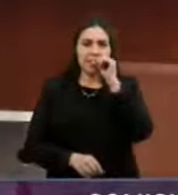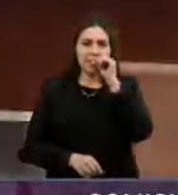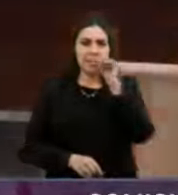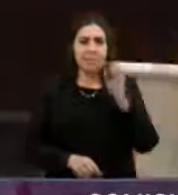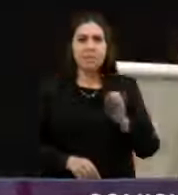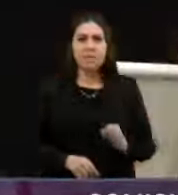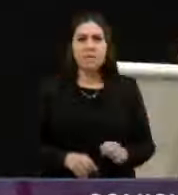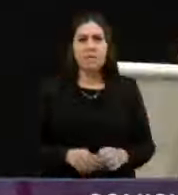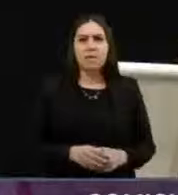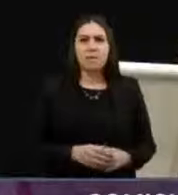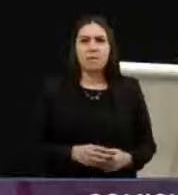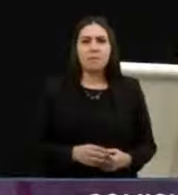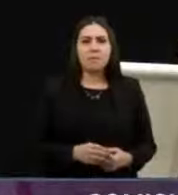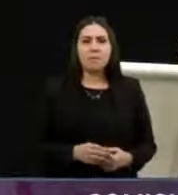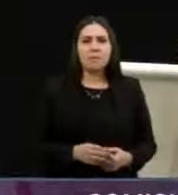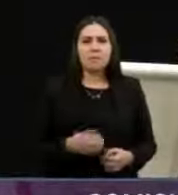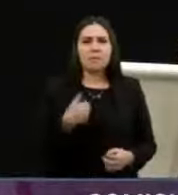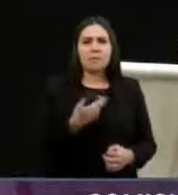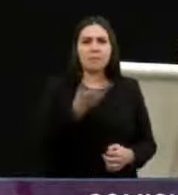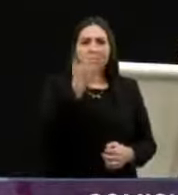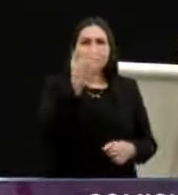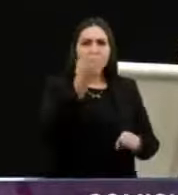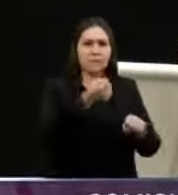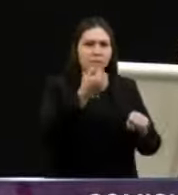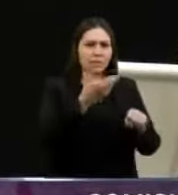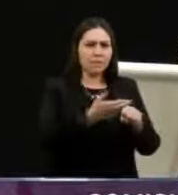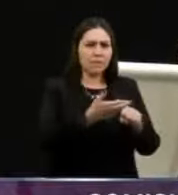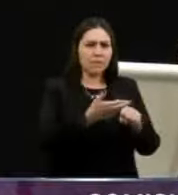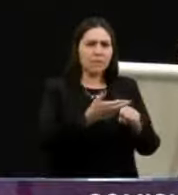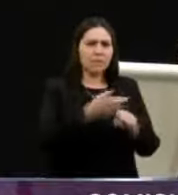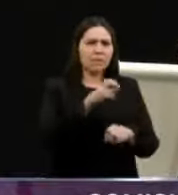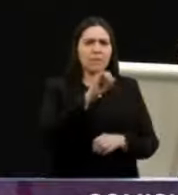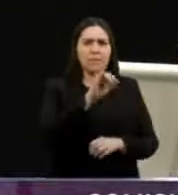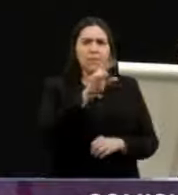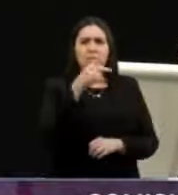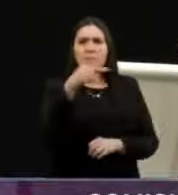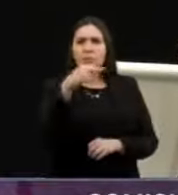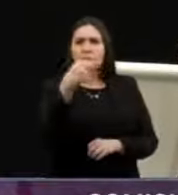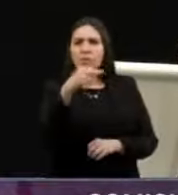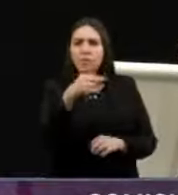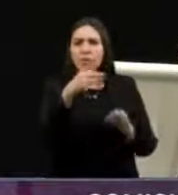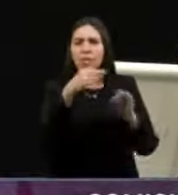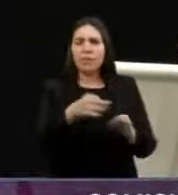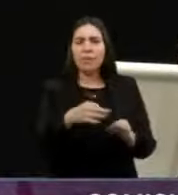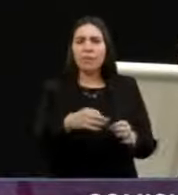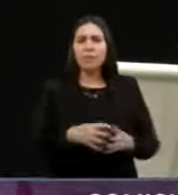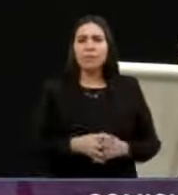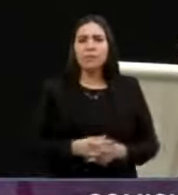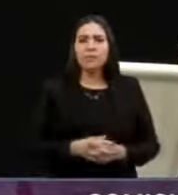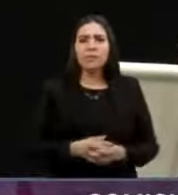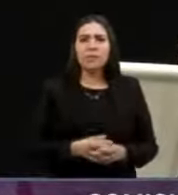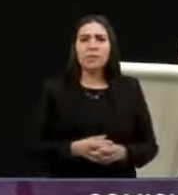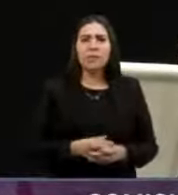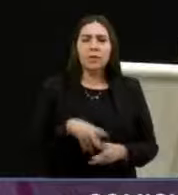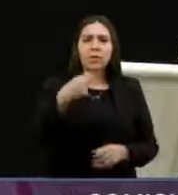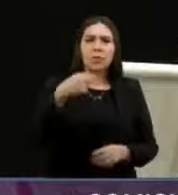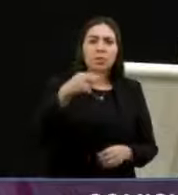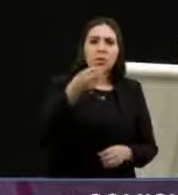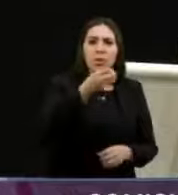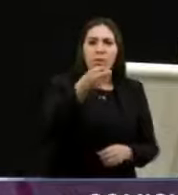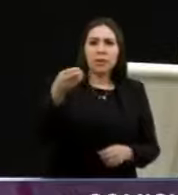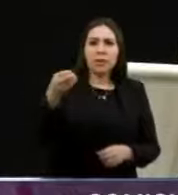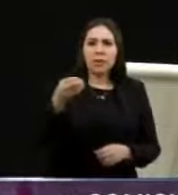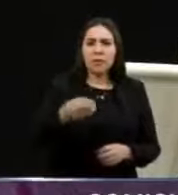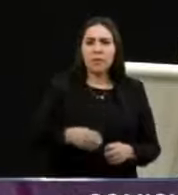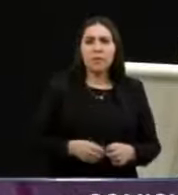a la Secretaría Técnica si me diga si la mencionó. Si por la mencionó. Implícita, sí.